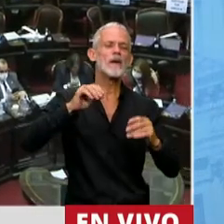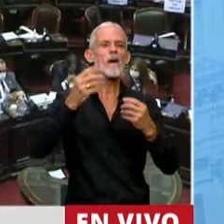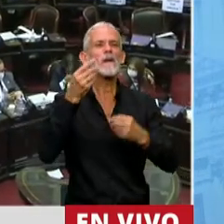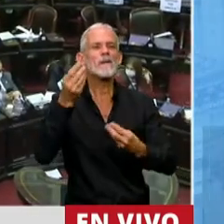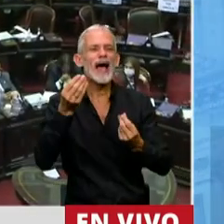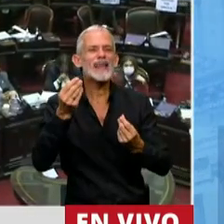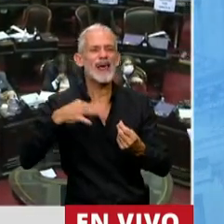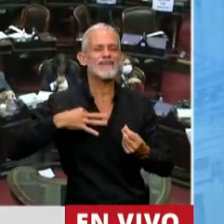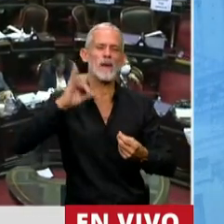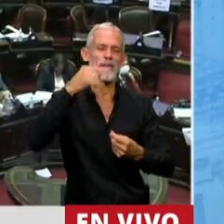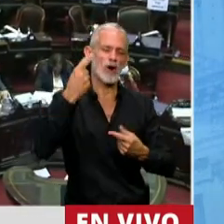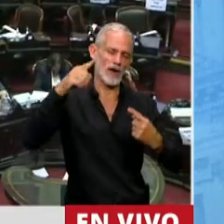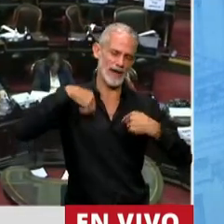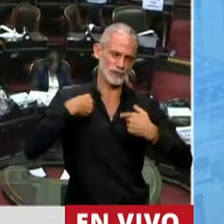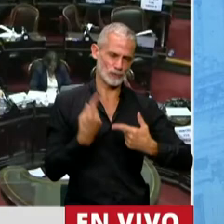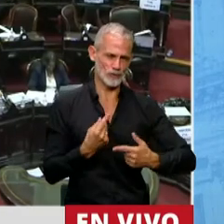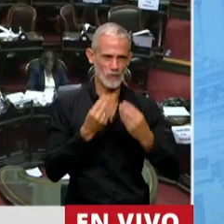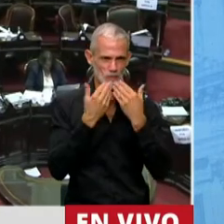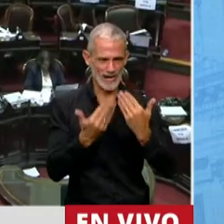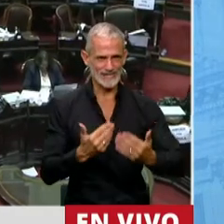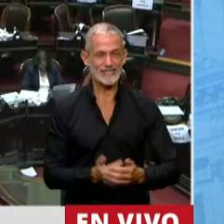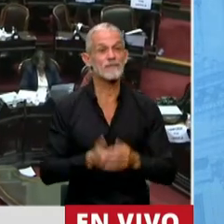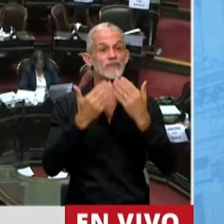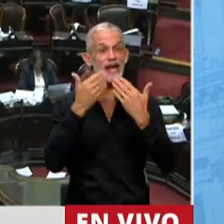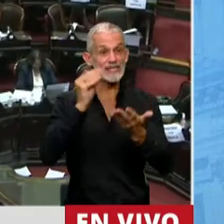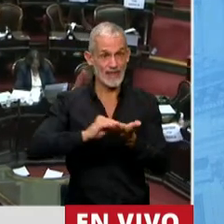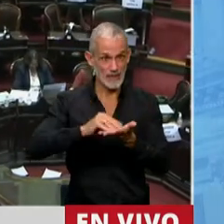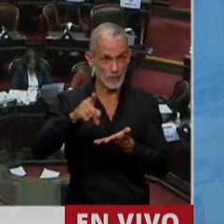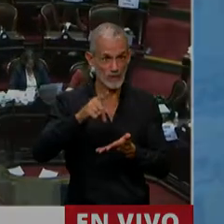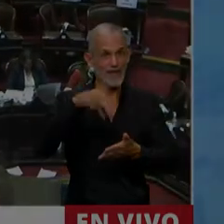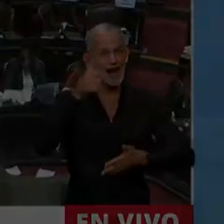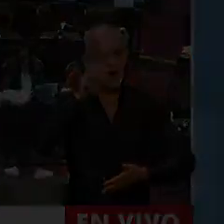eso se trata. Muchísimas gracias. Gracias, diputada Najul.